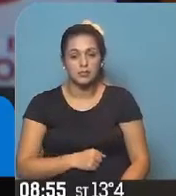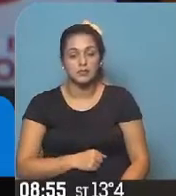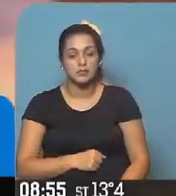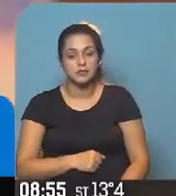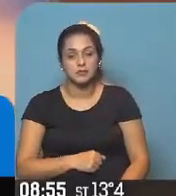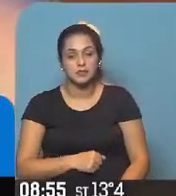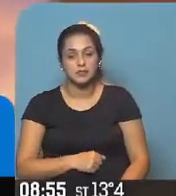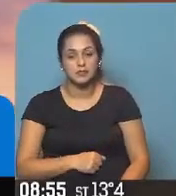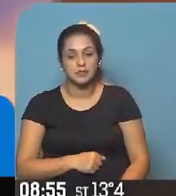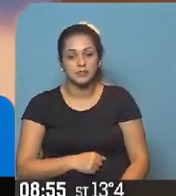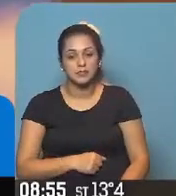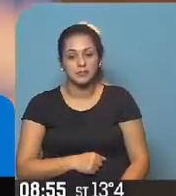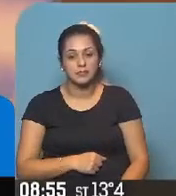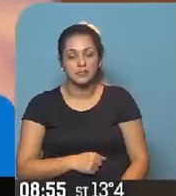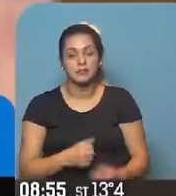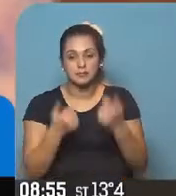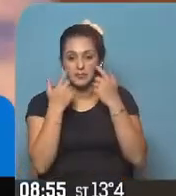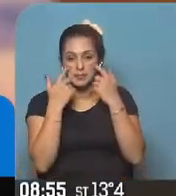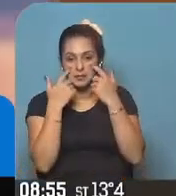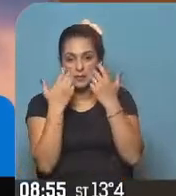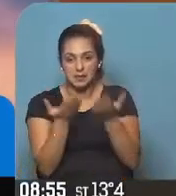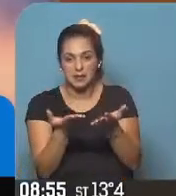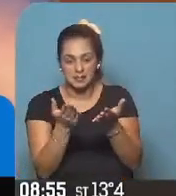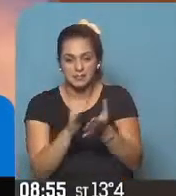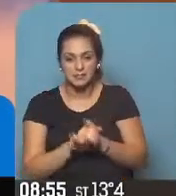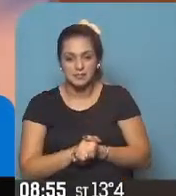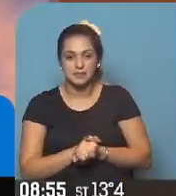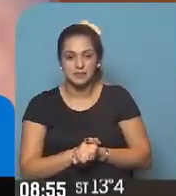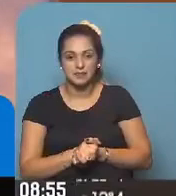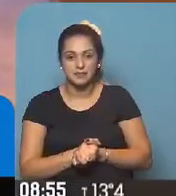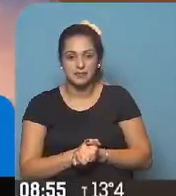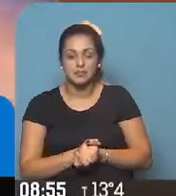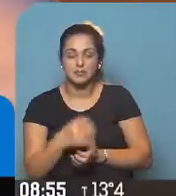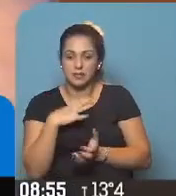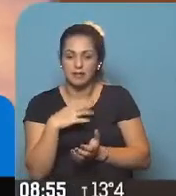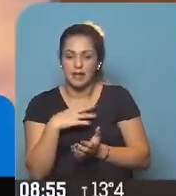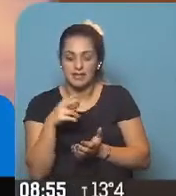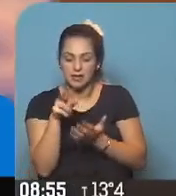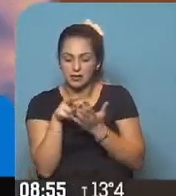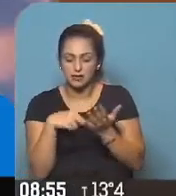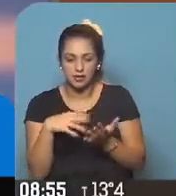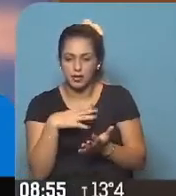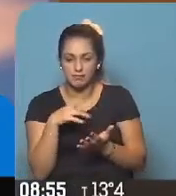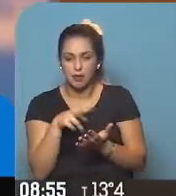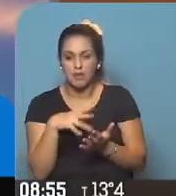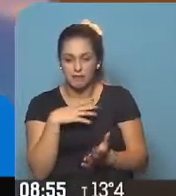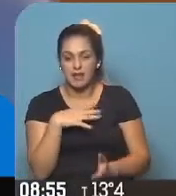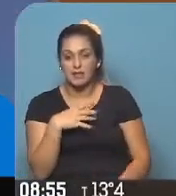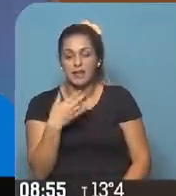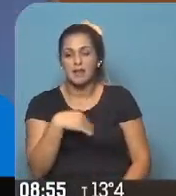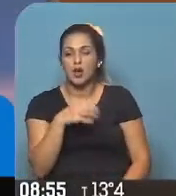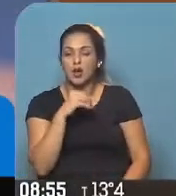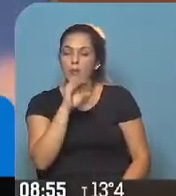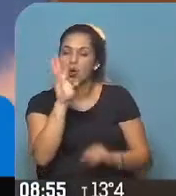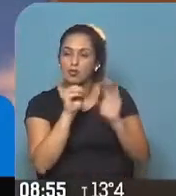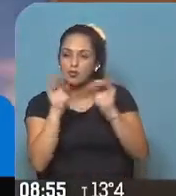Juan Basterra, con mano fina, como ponen en las críticas, porque yo aún no lo leí, pero es muy interesante cómo toma retazos de la historia para